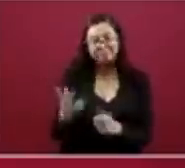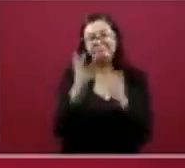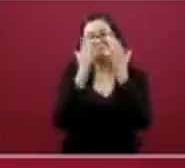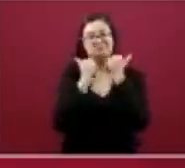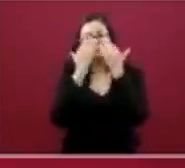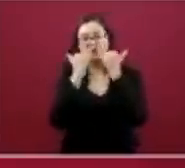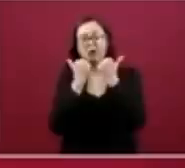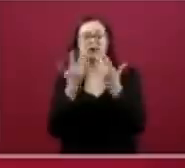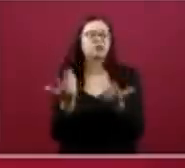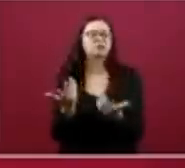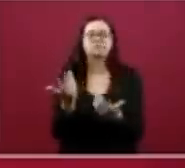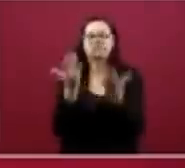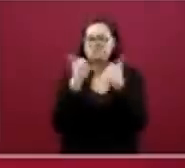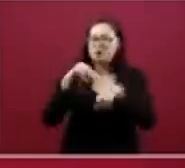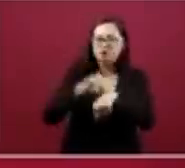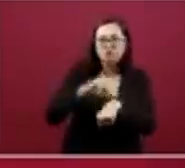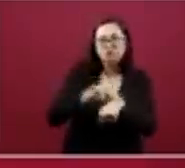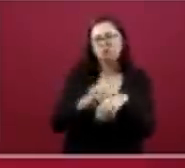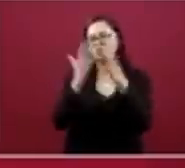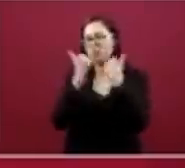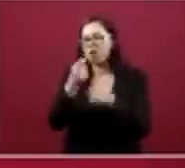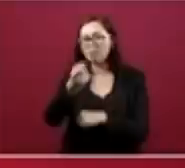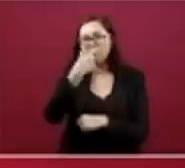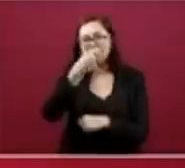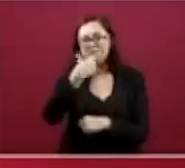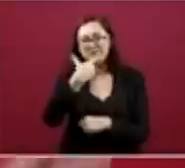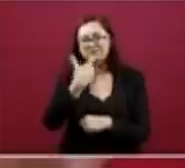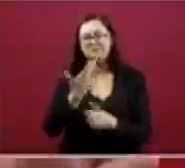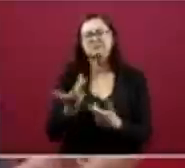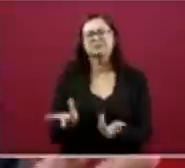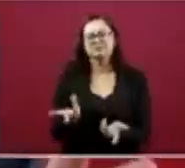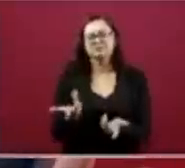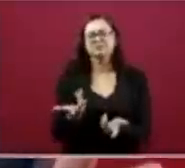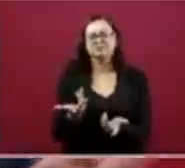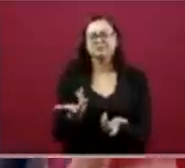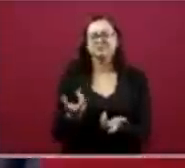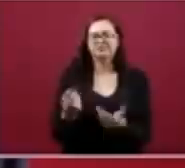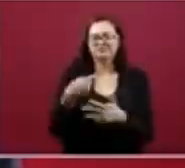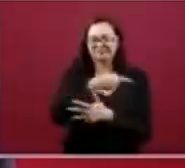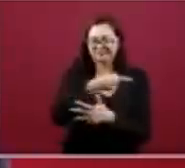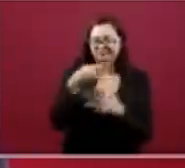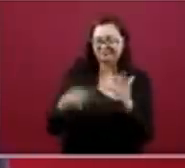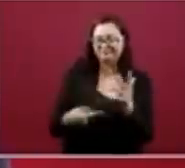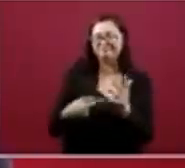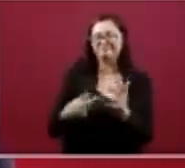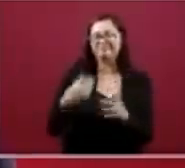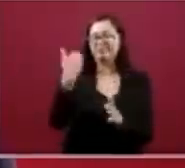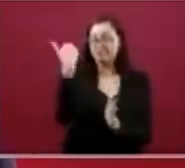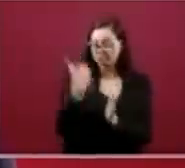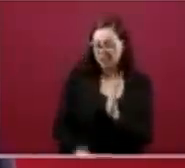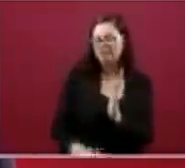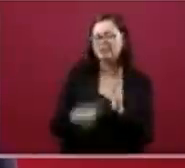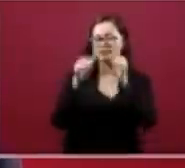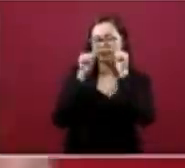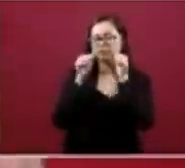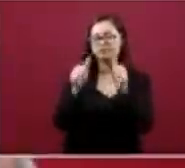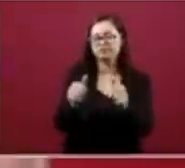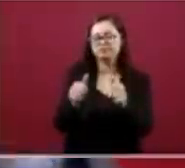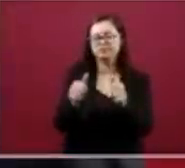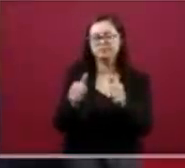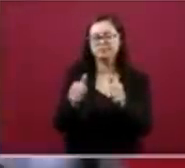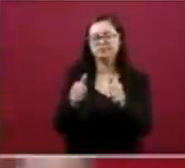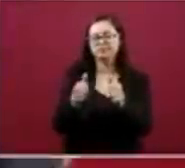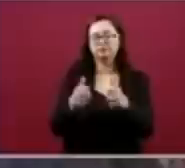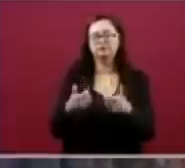porque no hay médicos, no hay medicinas. Entonces, esa es una asignatura pendiente. Eso